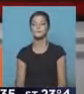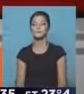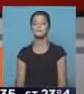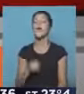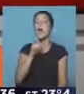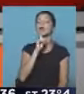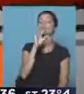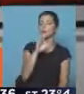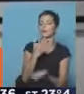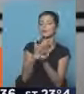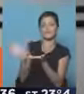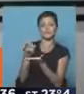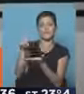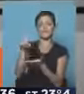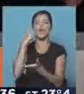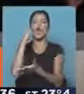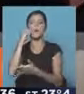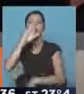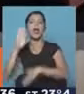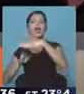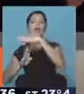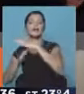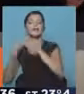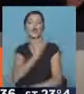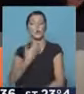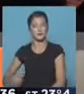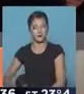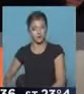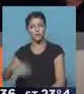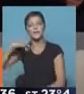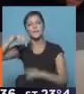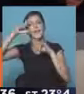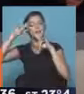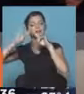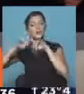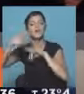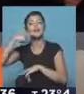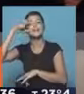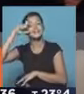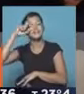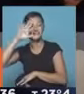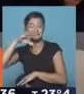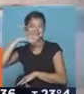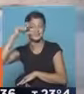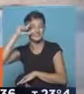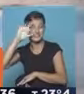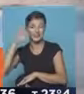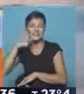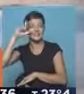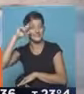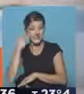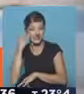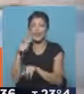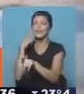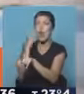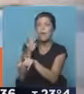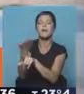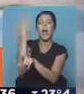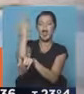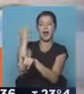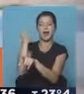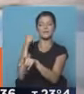a quien encabezaba el equipo de transición el gobernador de new jersey chris christie christi está salpicado por un resonado